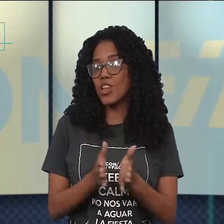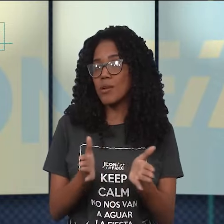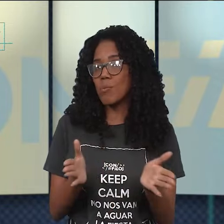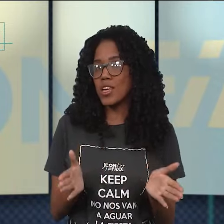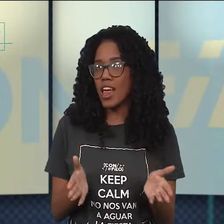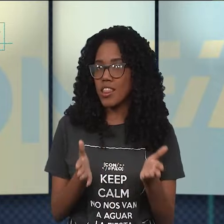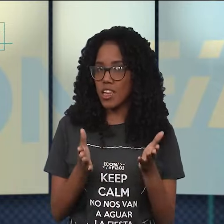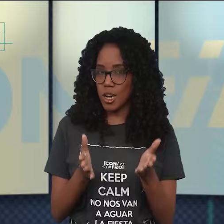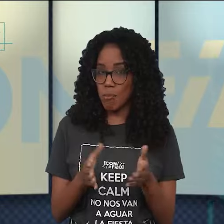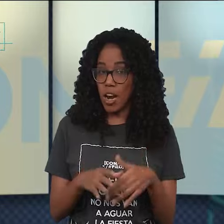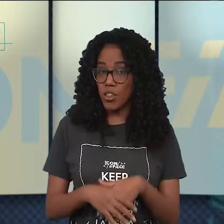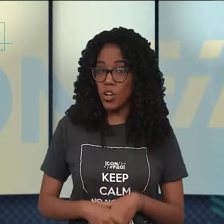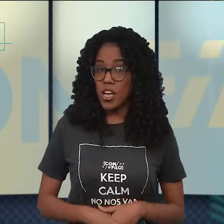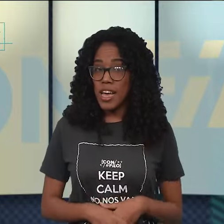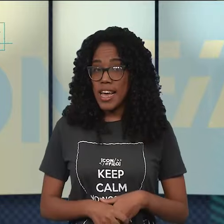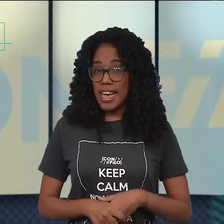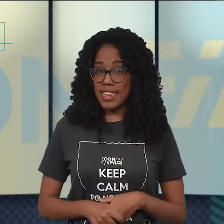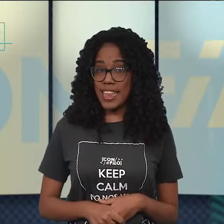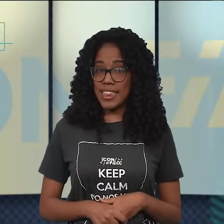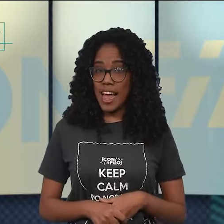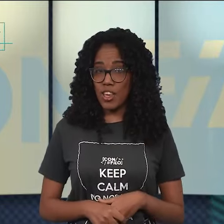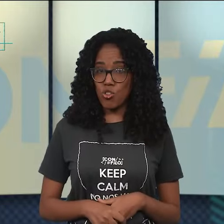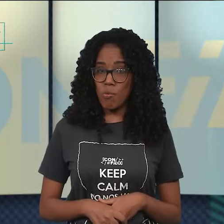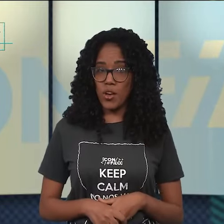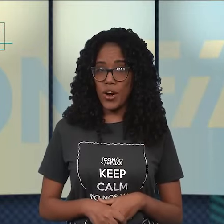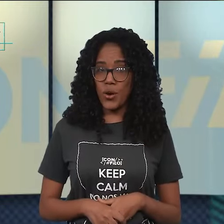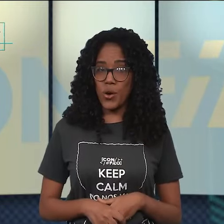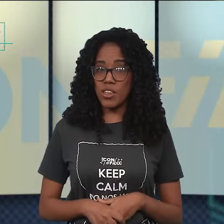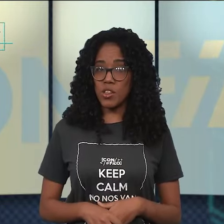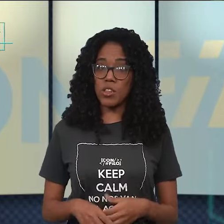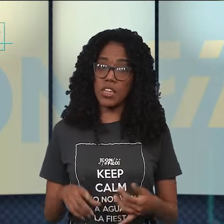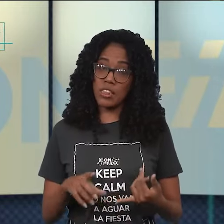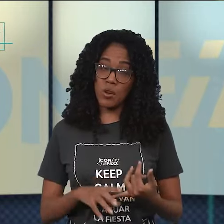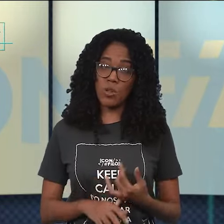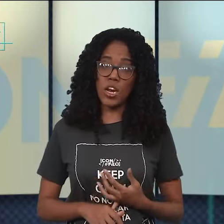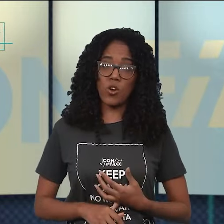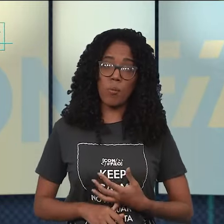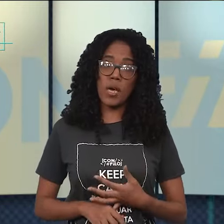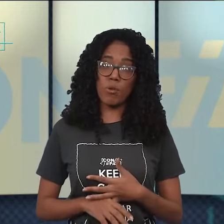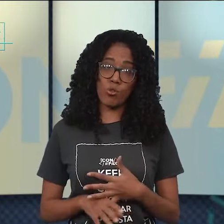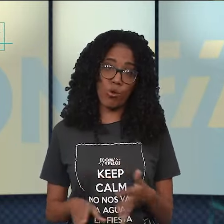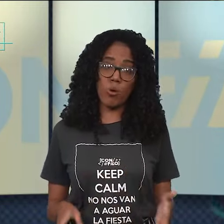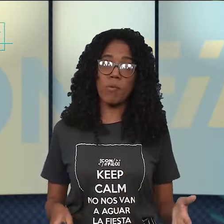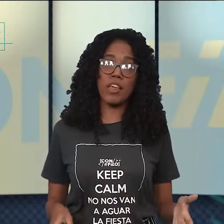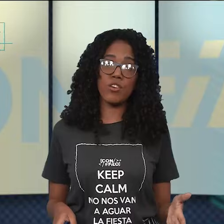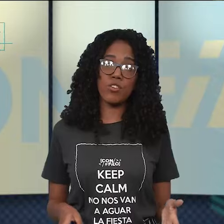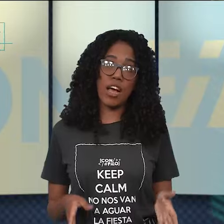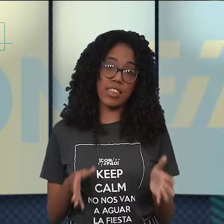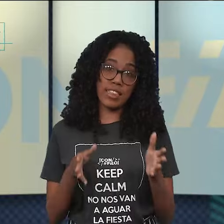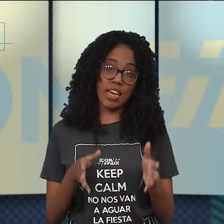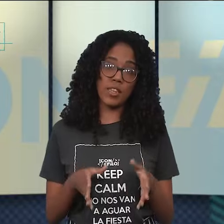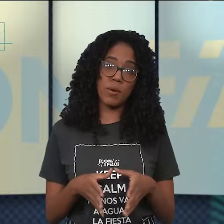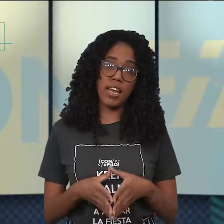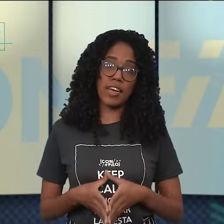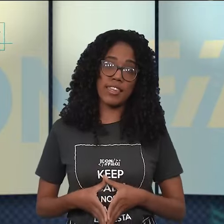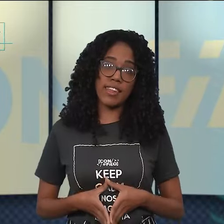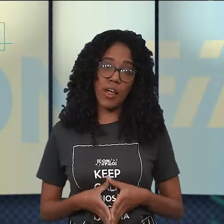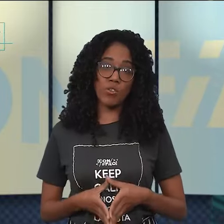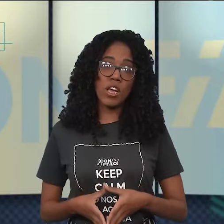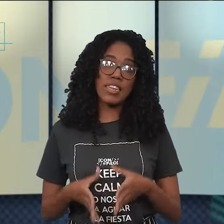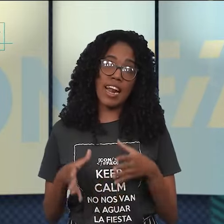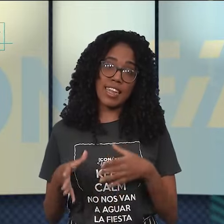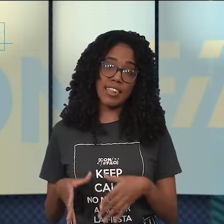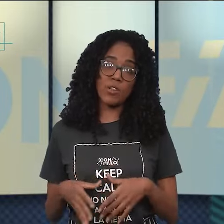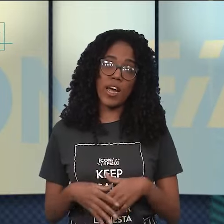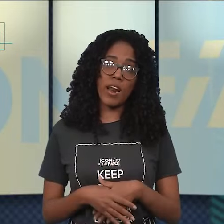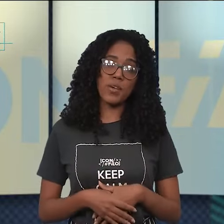brinda total impunidad y respaldo. En 60 años, sus mayores logros han sido intentar hundir la economía por todos los medios, asesinar civiles en